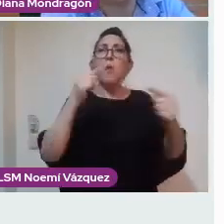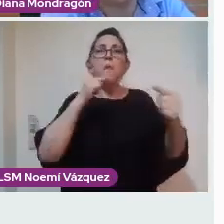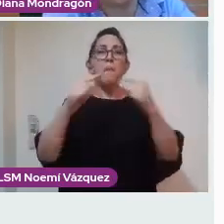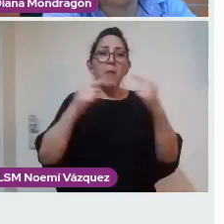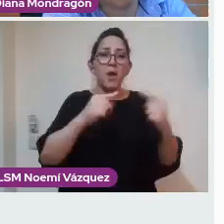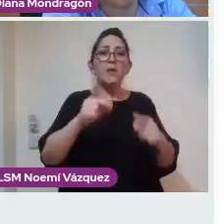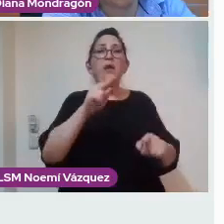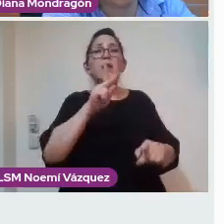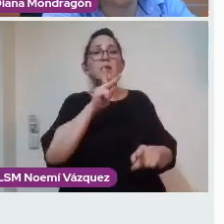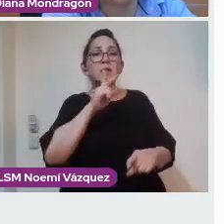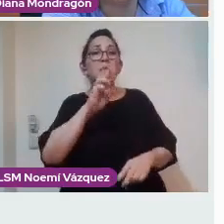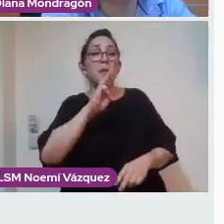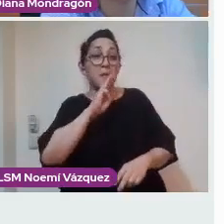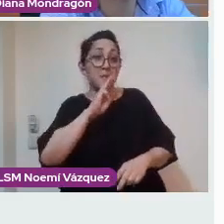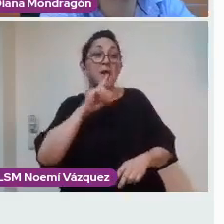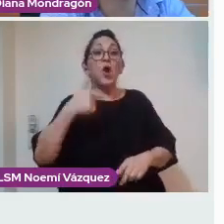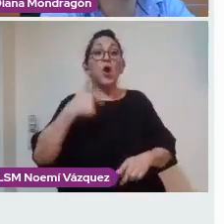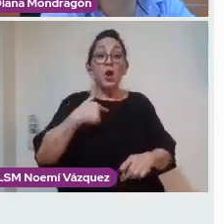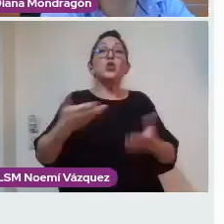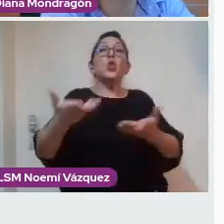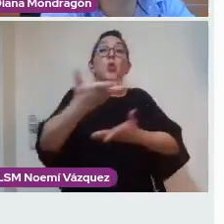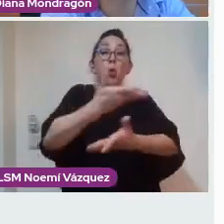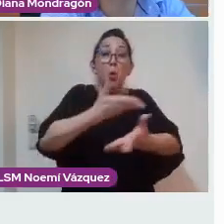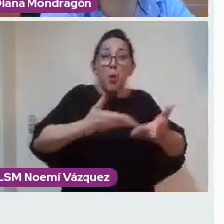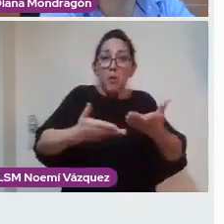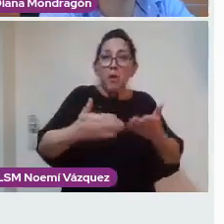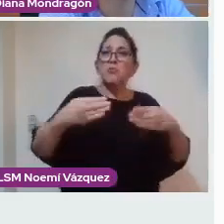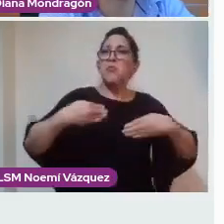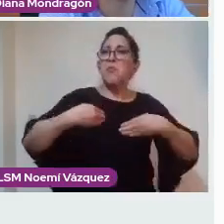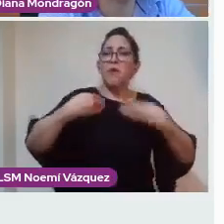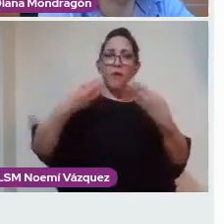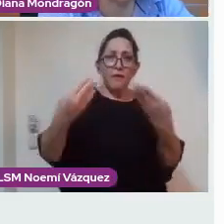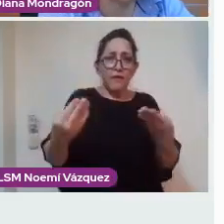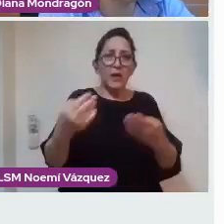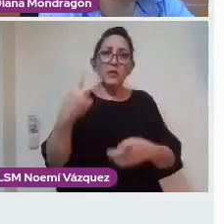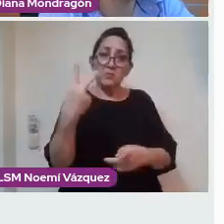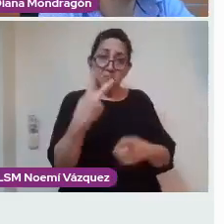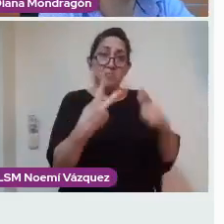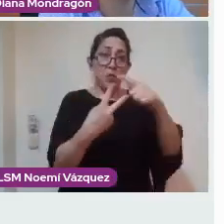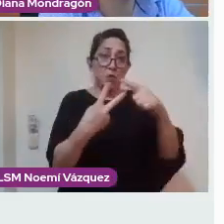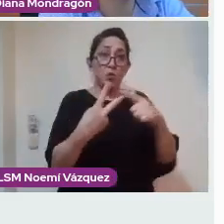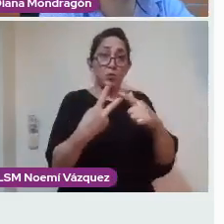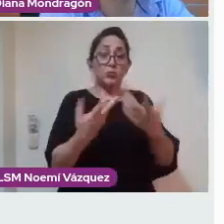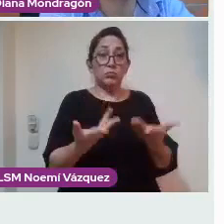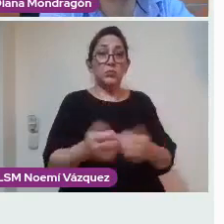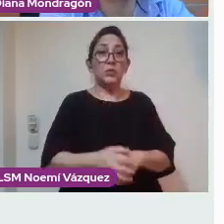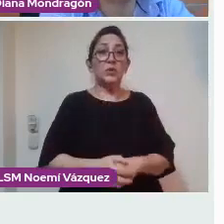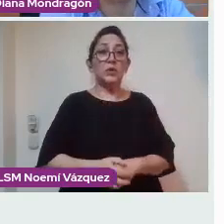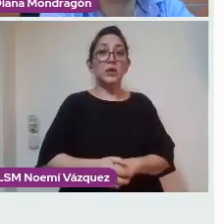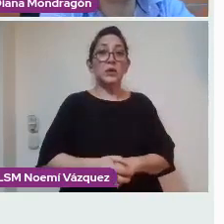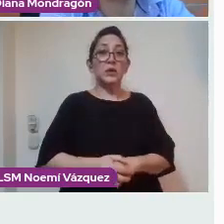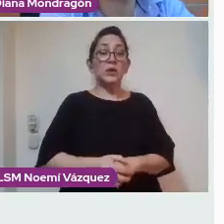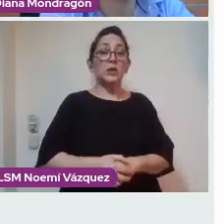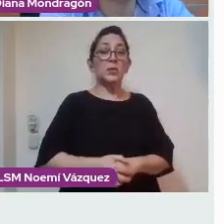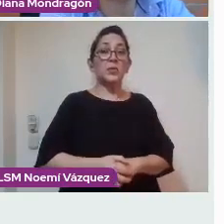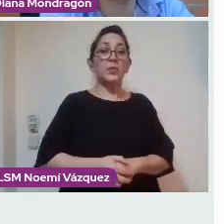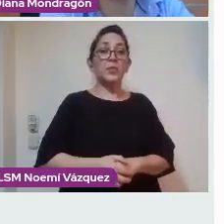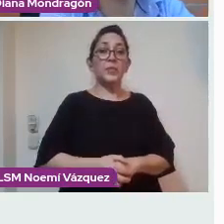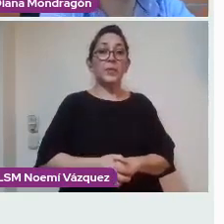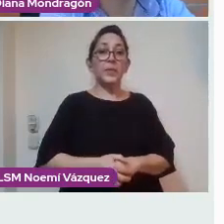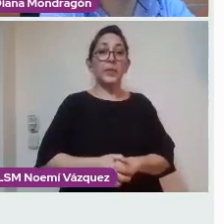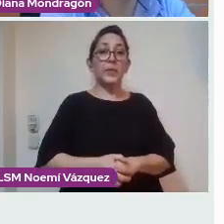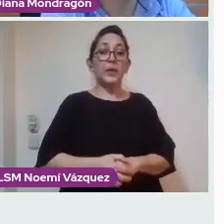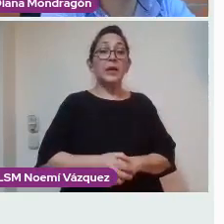de cooperación y confianza, ¿no? Porque si nosotros invalidamos lo que dice el